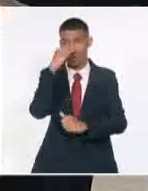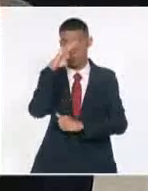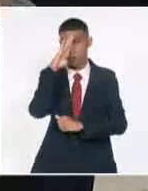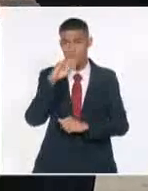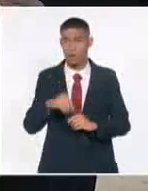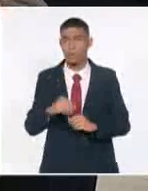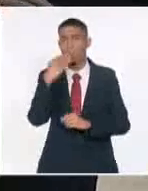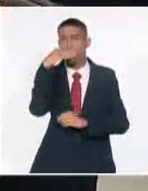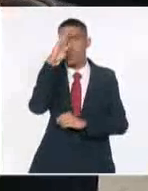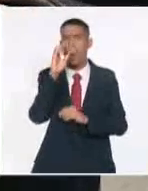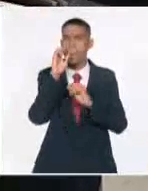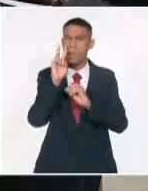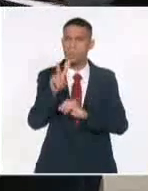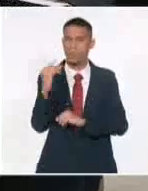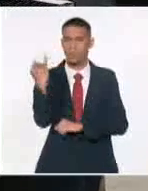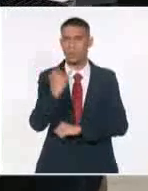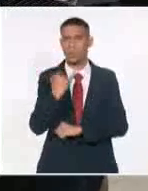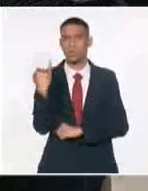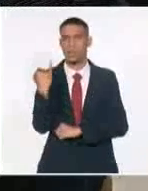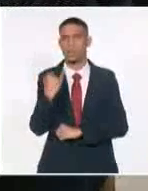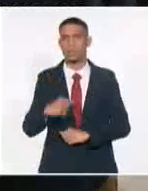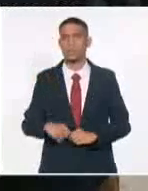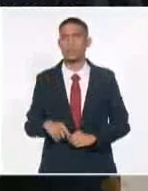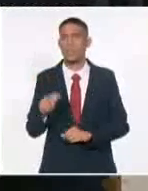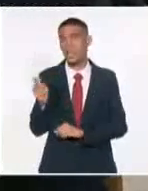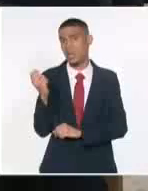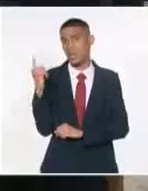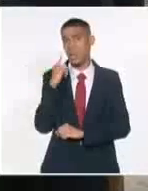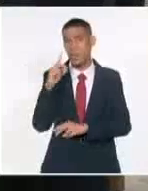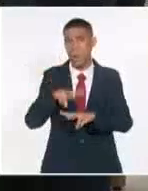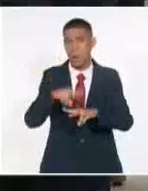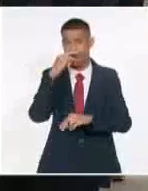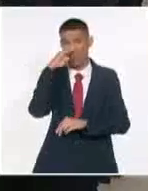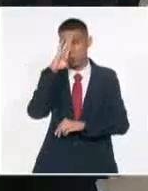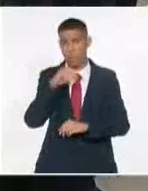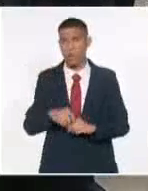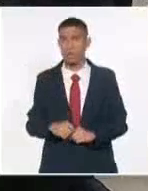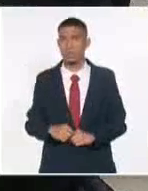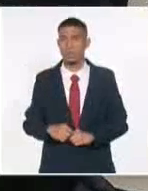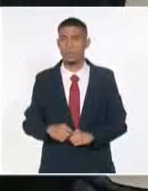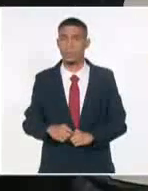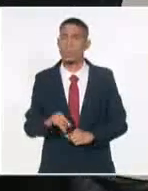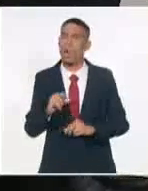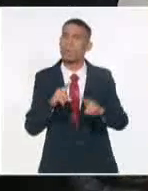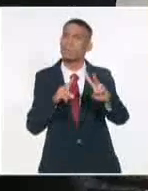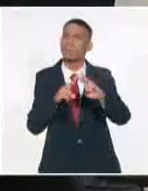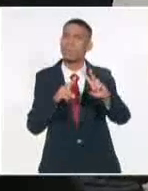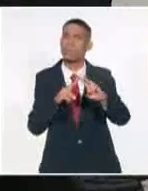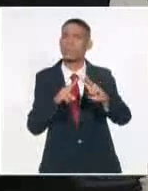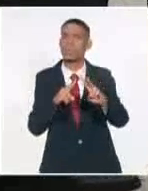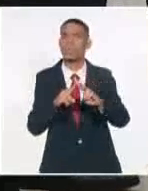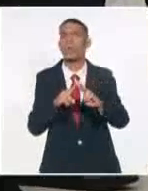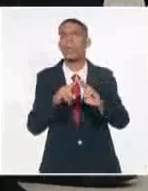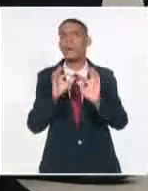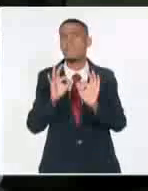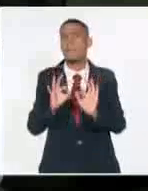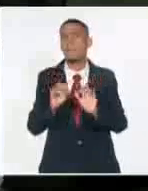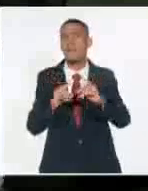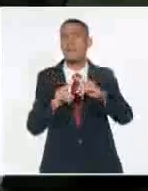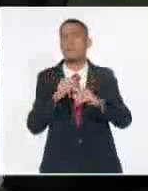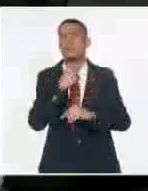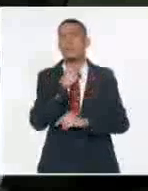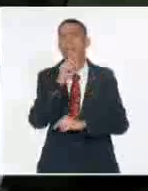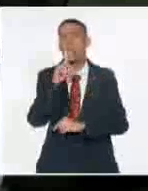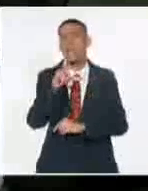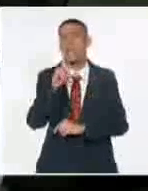Cuba Visión Internacional, Radio Habana Cuba y asimismo la televisora Telesur, también por